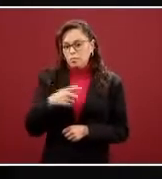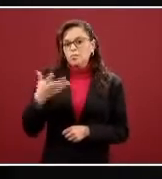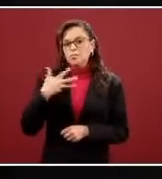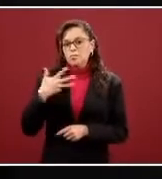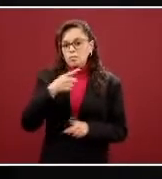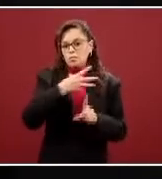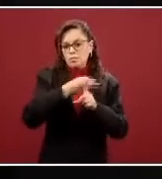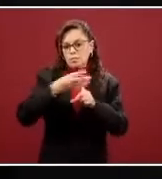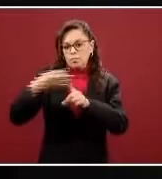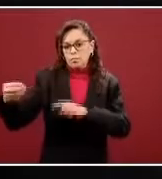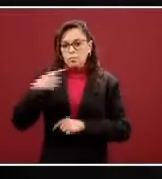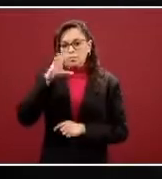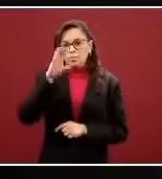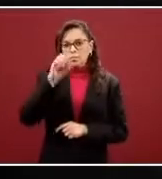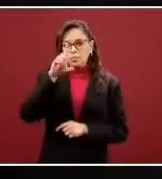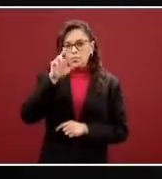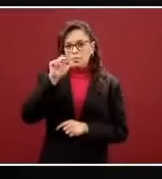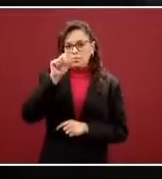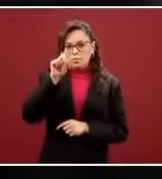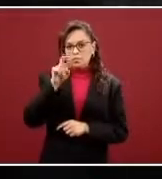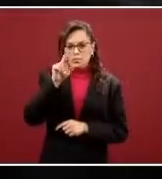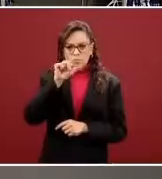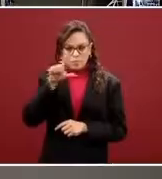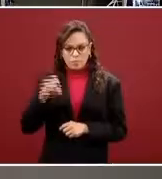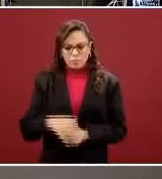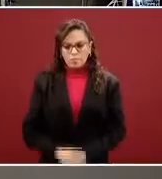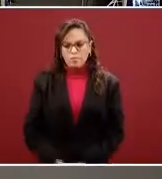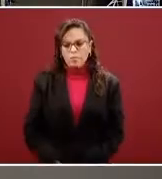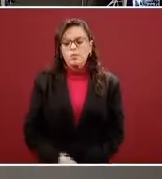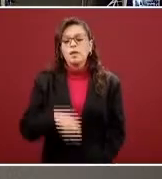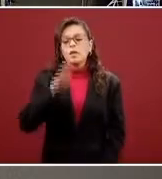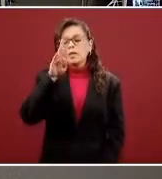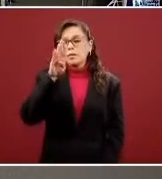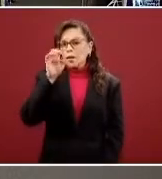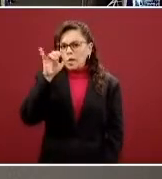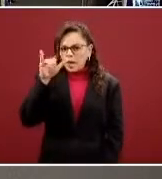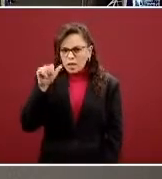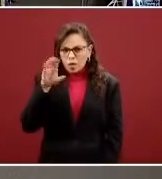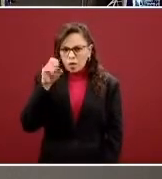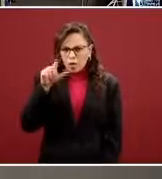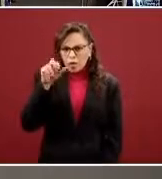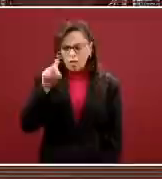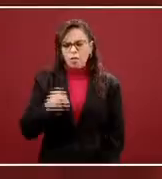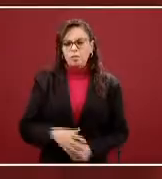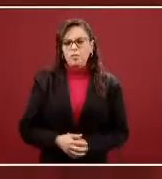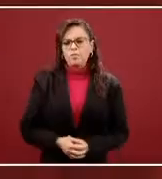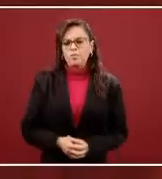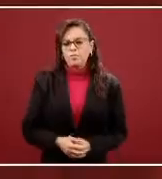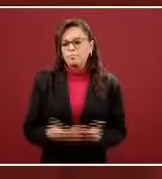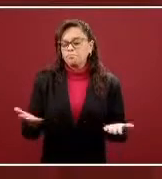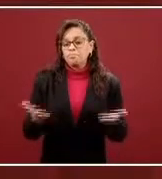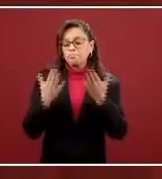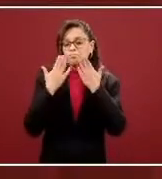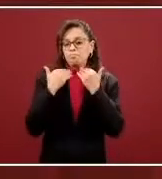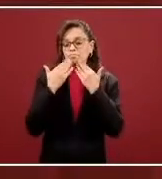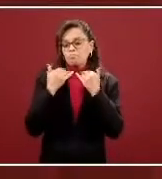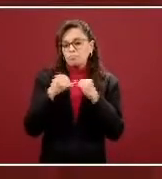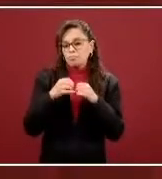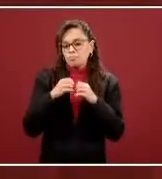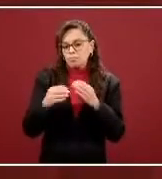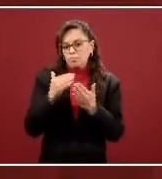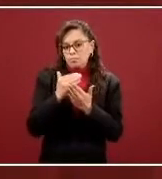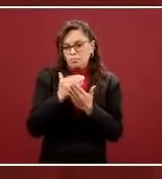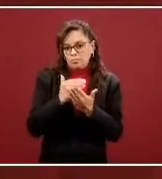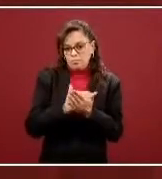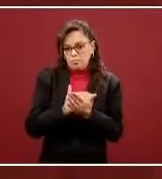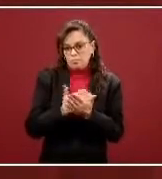¿De Colorado? Sí, de Bail, Colorado. De Vail, Colorado. Perdón la pronunciación. No tenemos el dato, como le digo, a nivel,